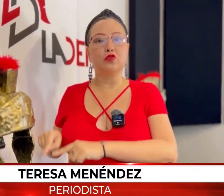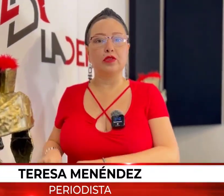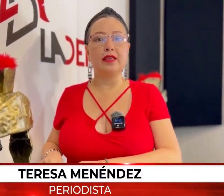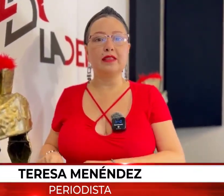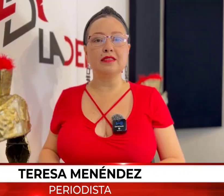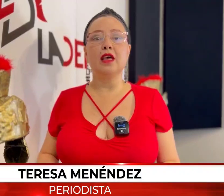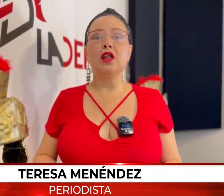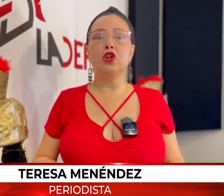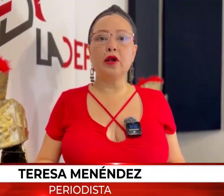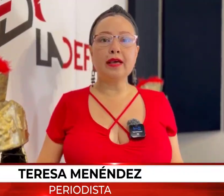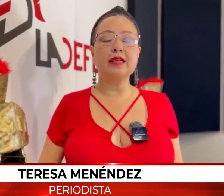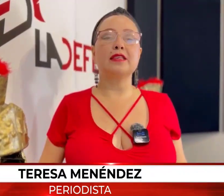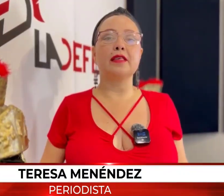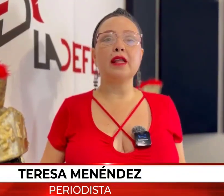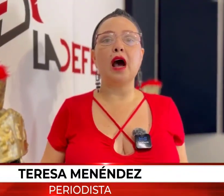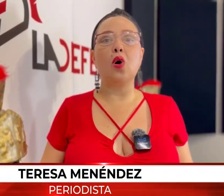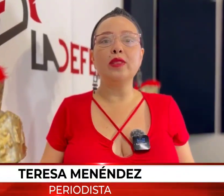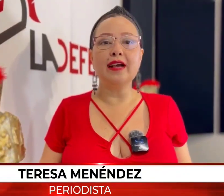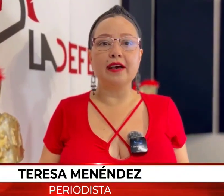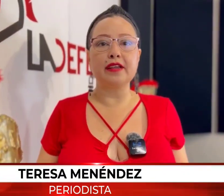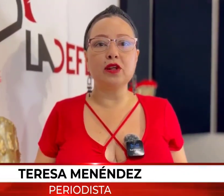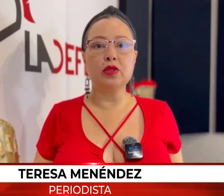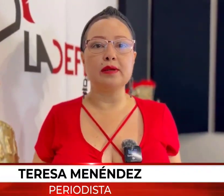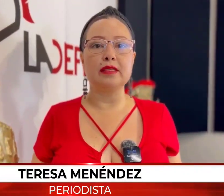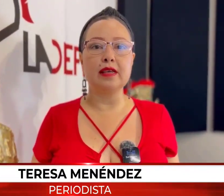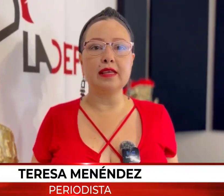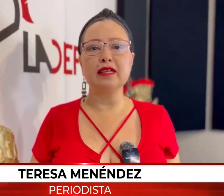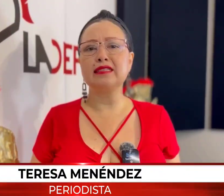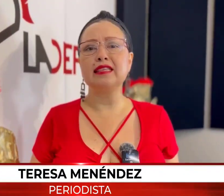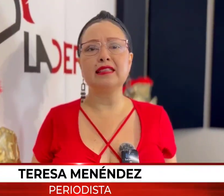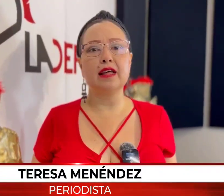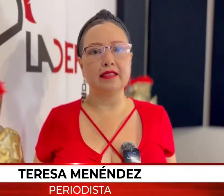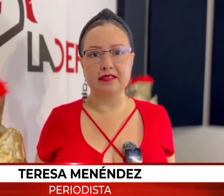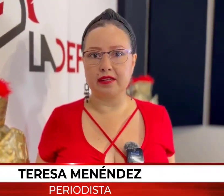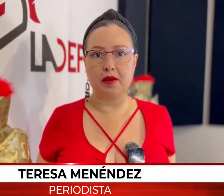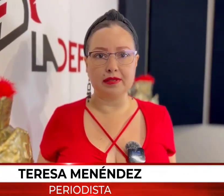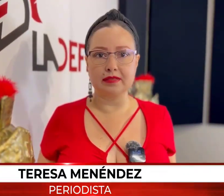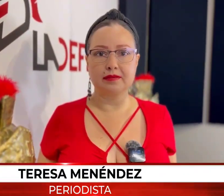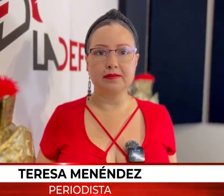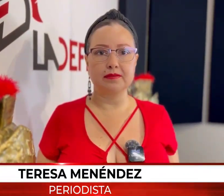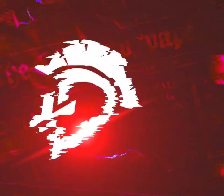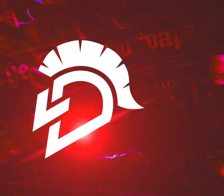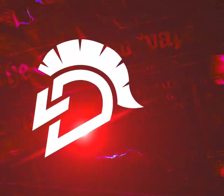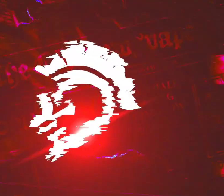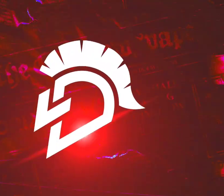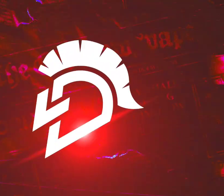200.000 estudiantes logran acceder a una carrera universitaria sin tantas trabas.